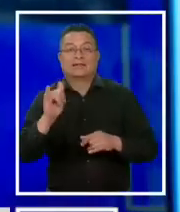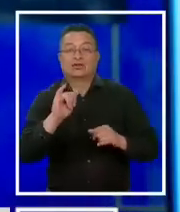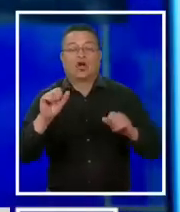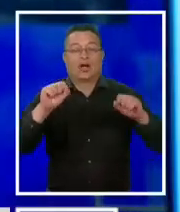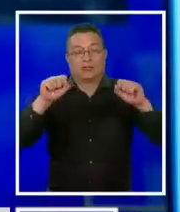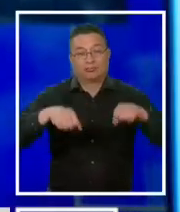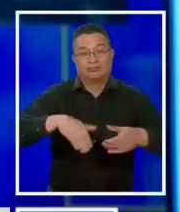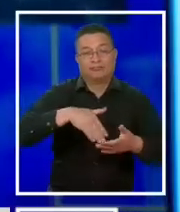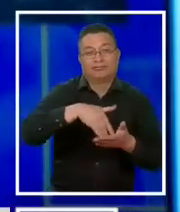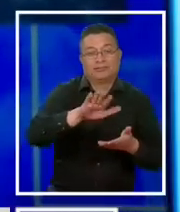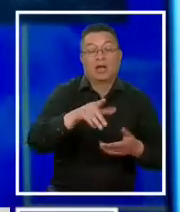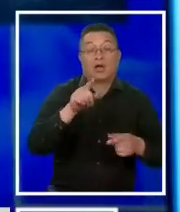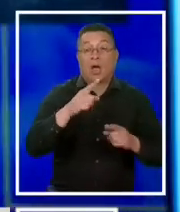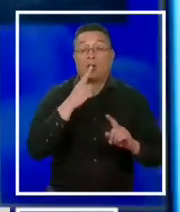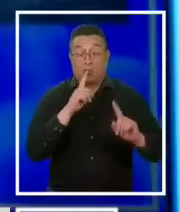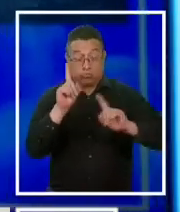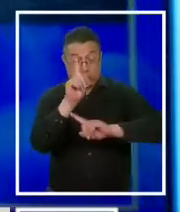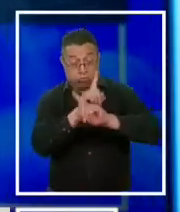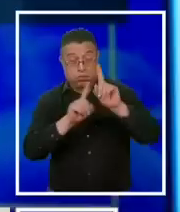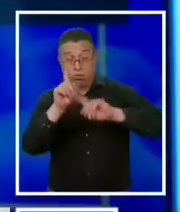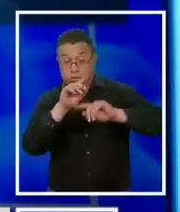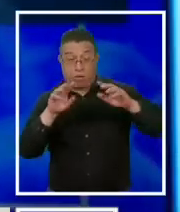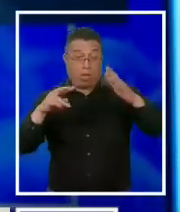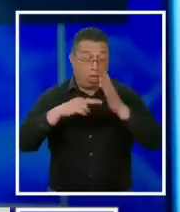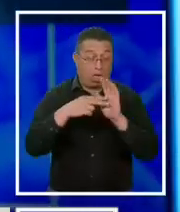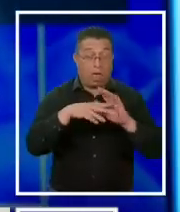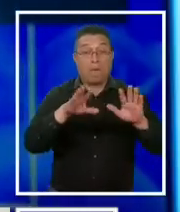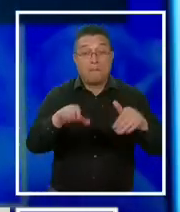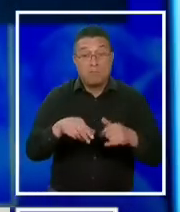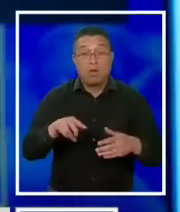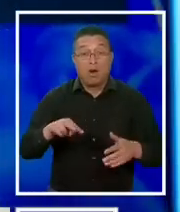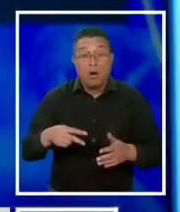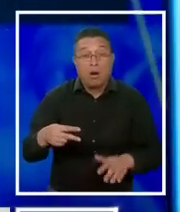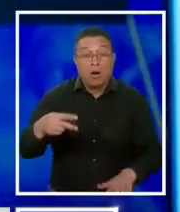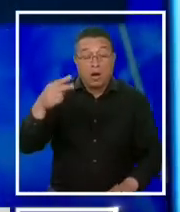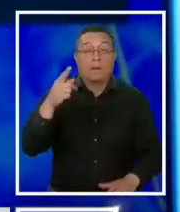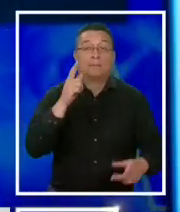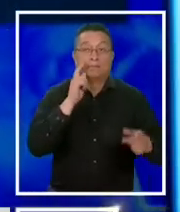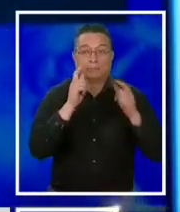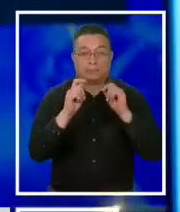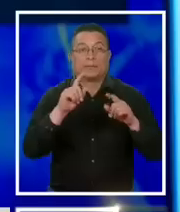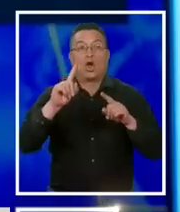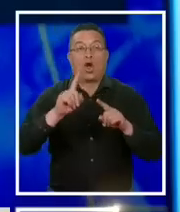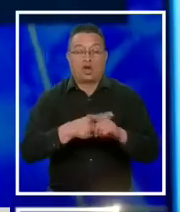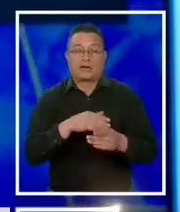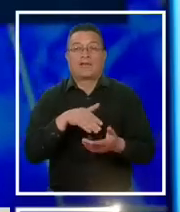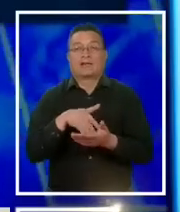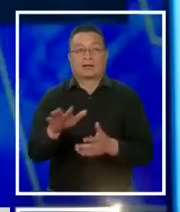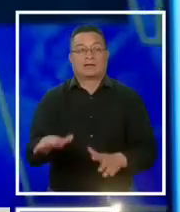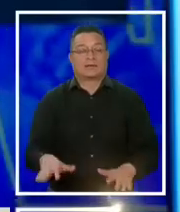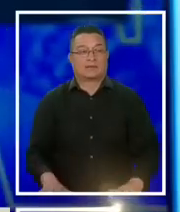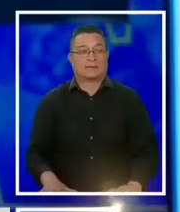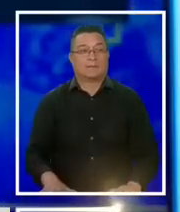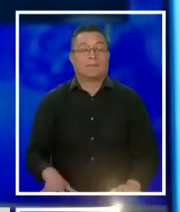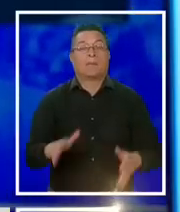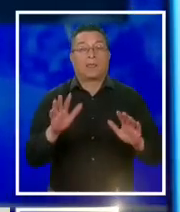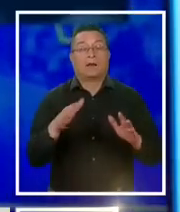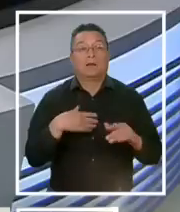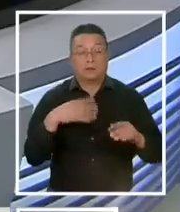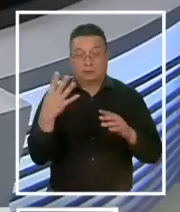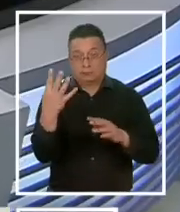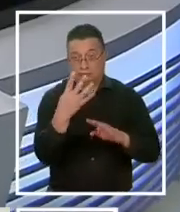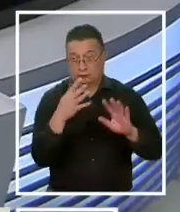este proceso con tantos cuestionamientos nos arriesgamos también hay que rechacen otra vez Quiero invitarlos